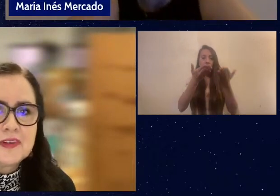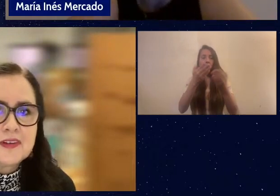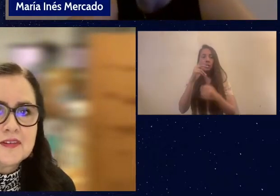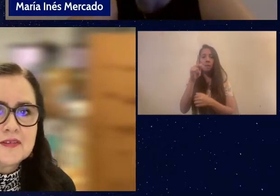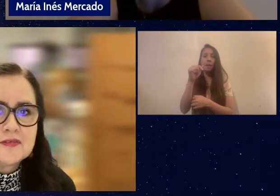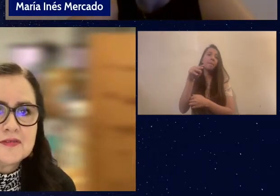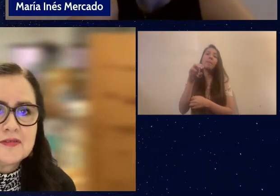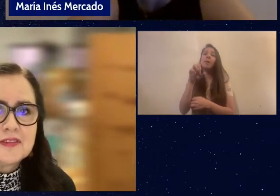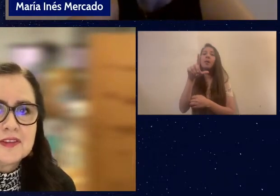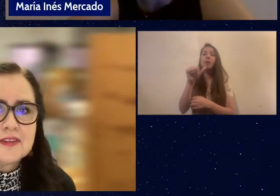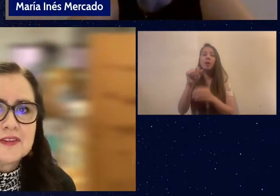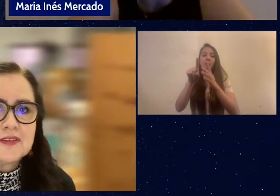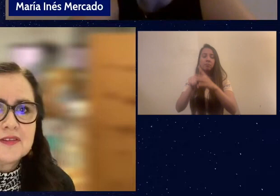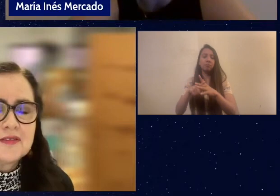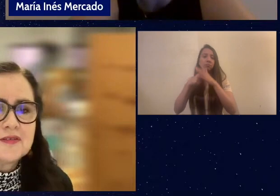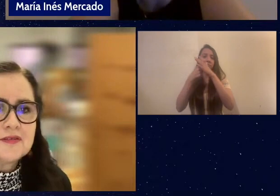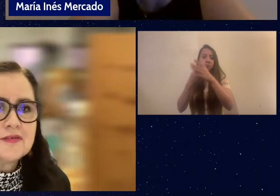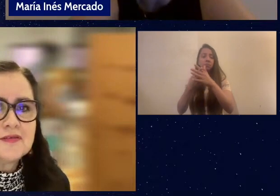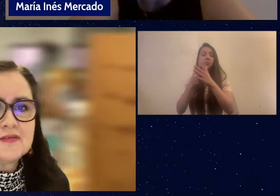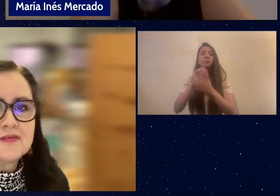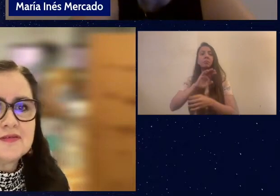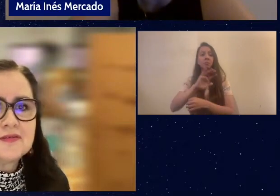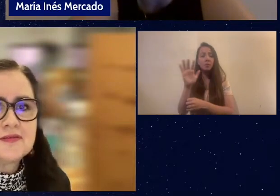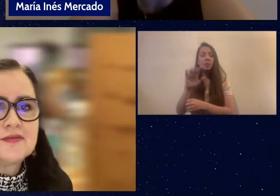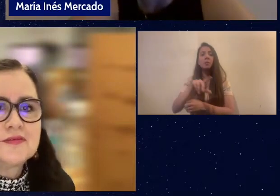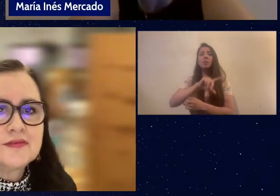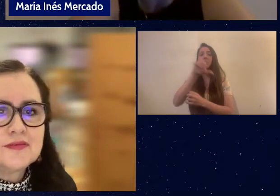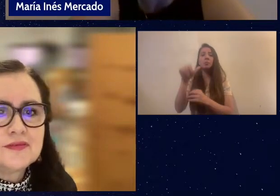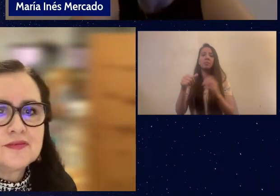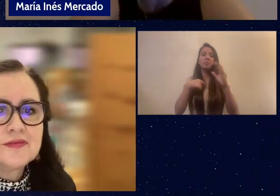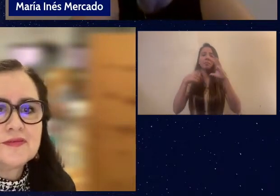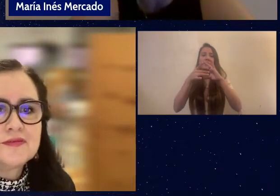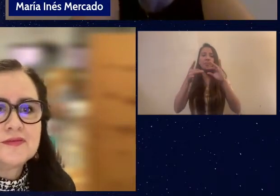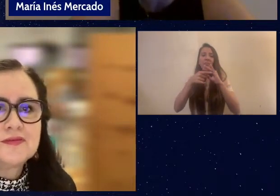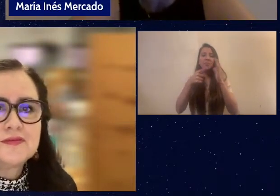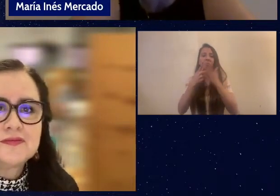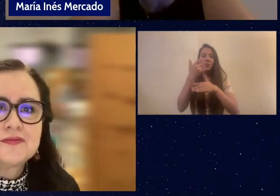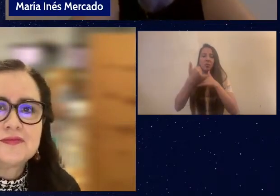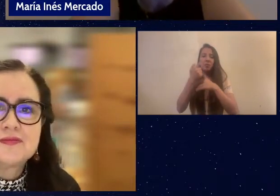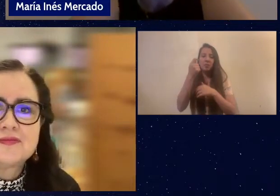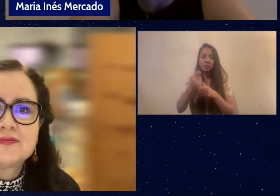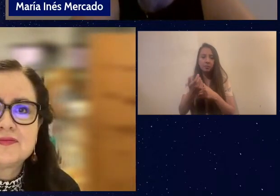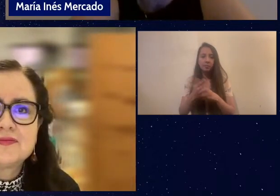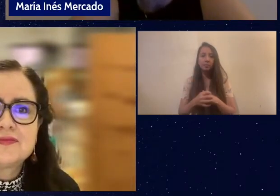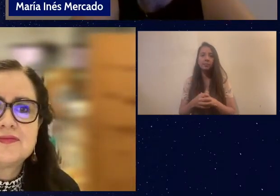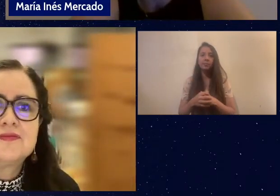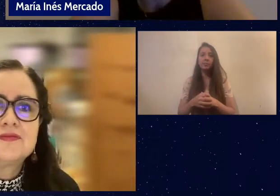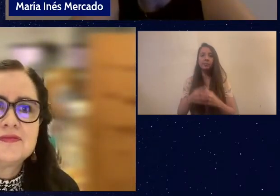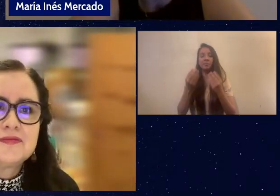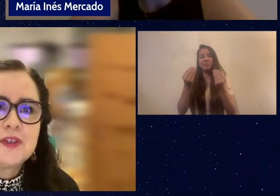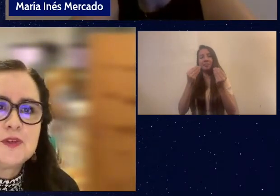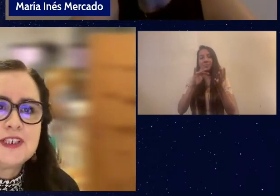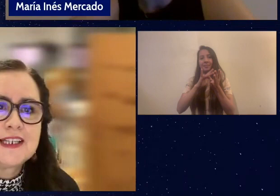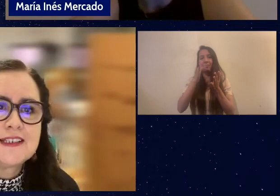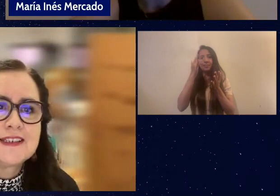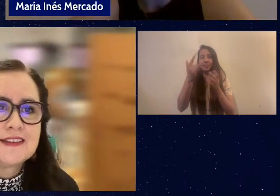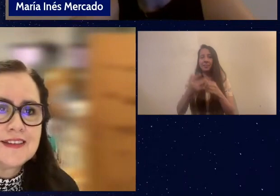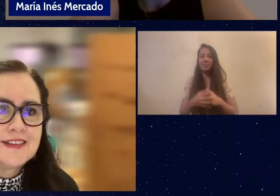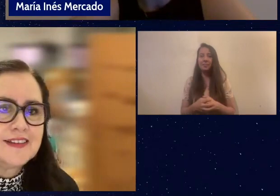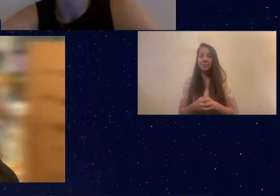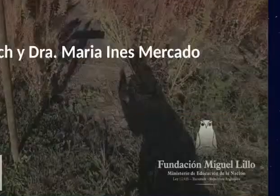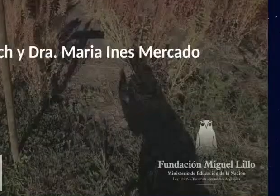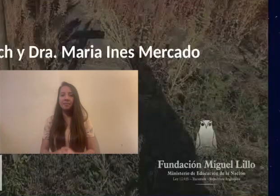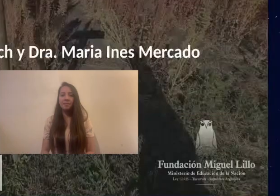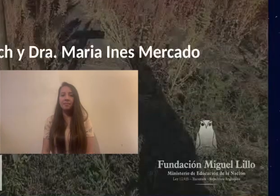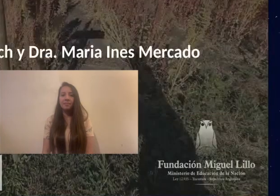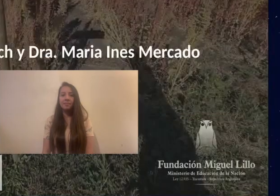la palabra a Pamela para que puedan comenzar y ya les contamos un poco más de qué se trata este proyecto. Pues muchas gracias.